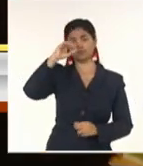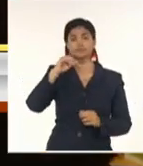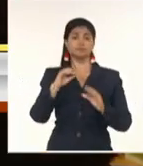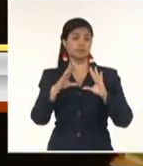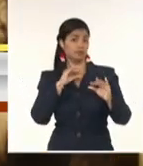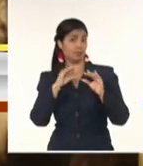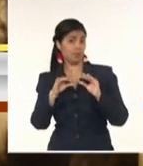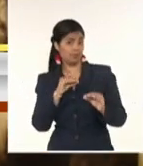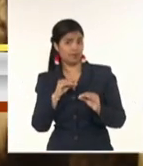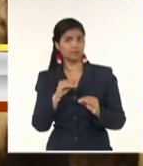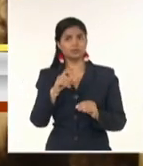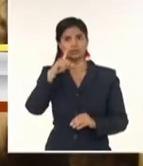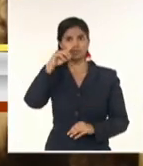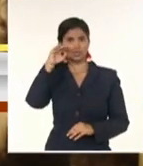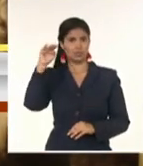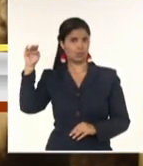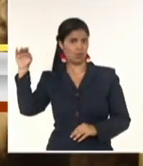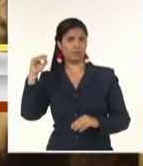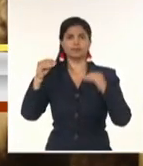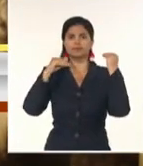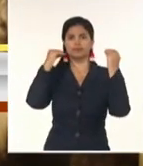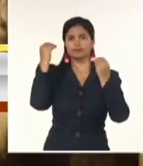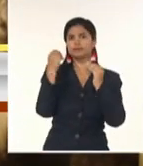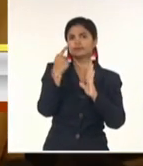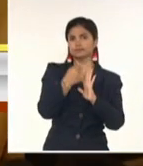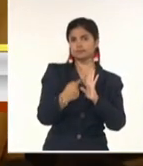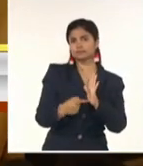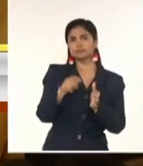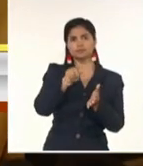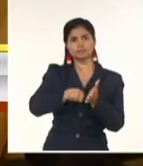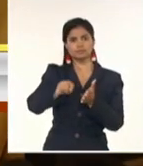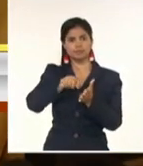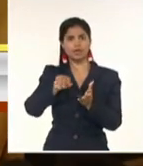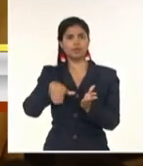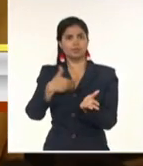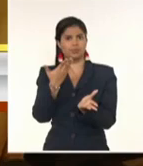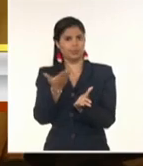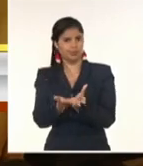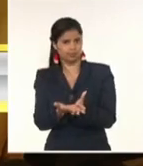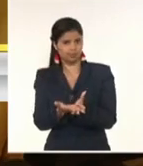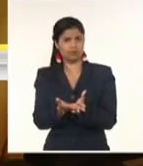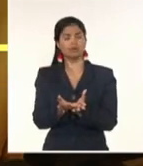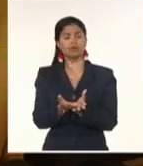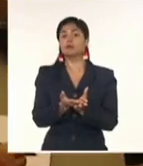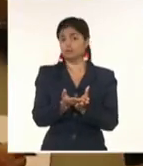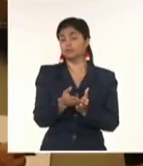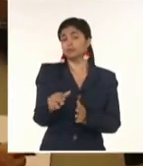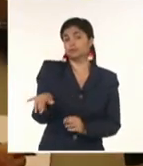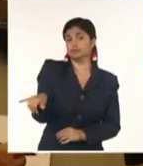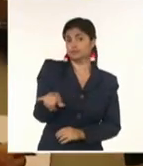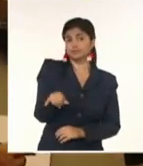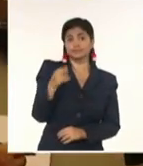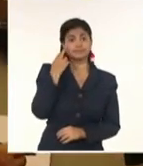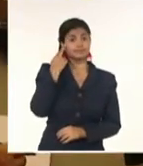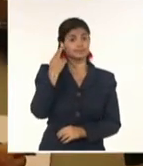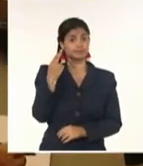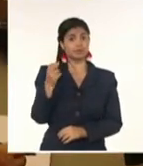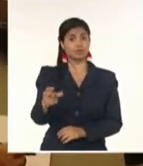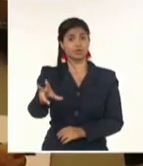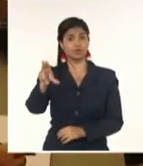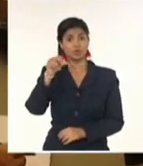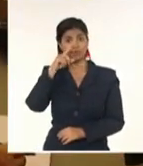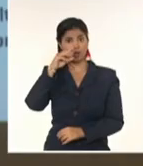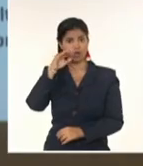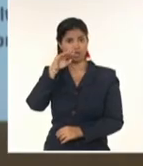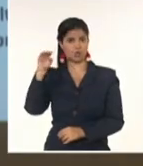implementación de la normativa y se analizaron los principales desafíos que supone su entrada en vigor. De igual forma, se resaltó la novedad de la norma que